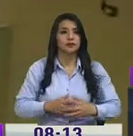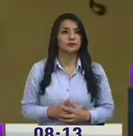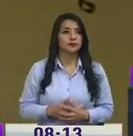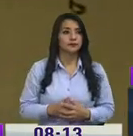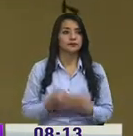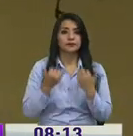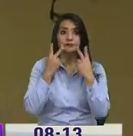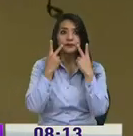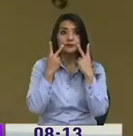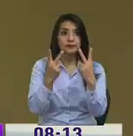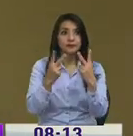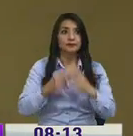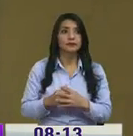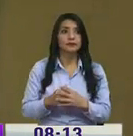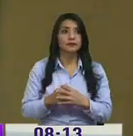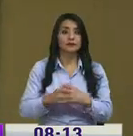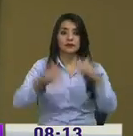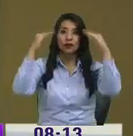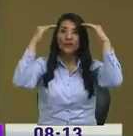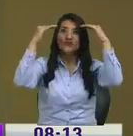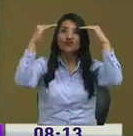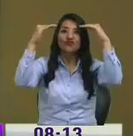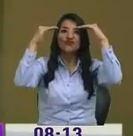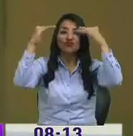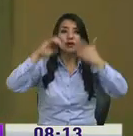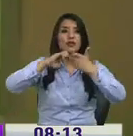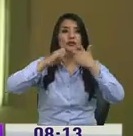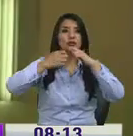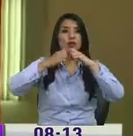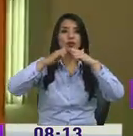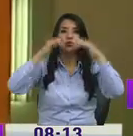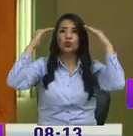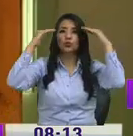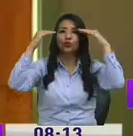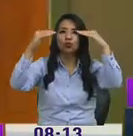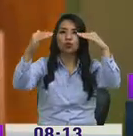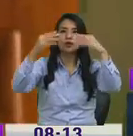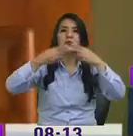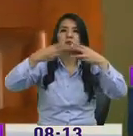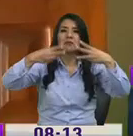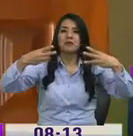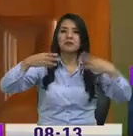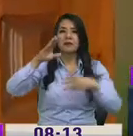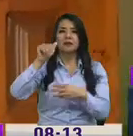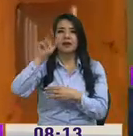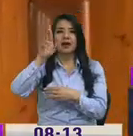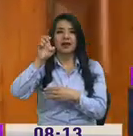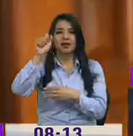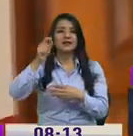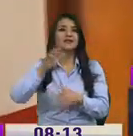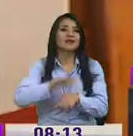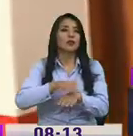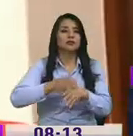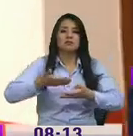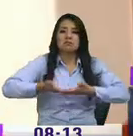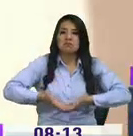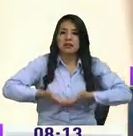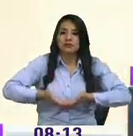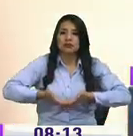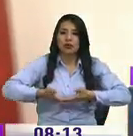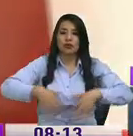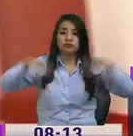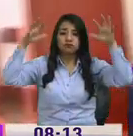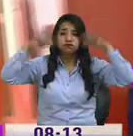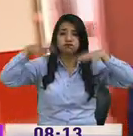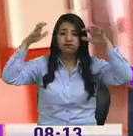momentos que es Bareque lo que se vio afectado, la estructura, las cubiertas es la principal afectación, ¿no? Sí, es los pesos que generó la tormenta de